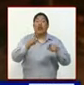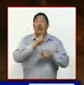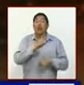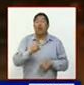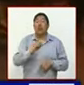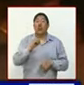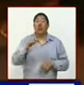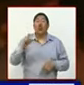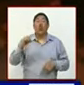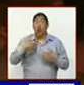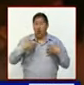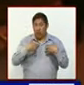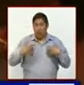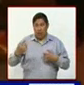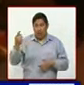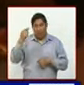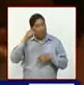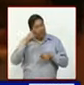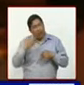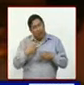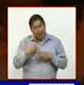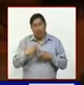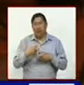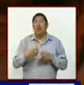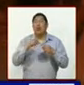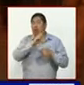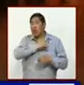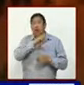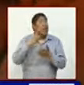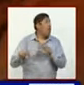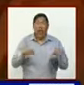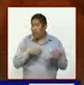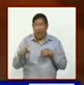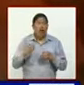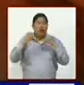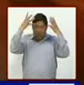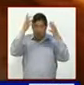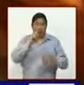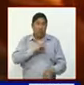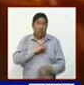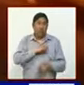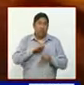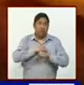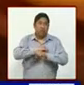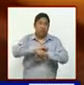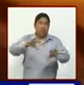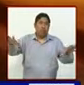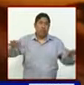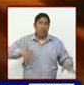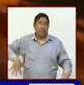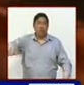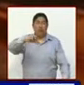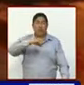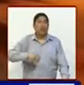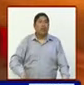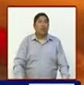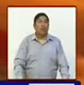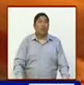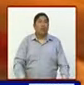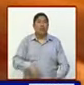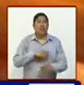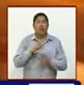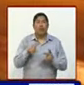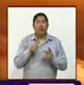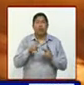Así está el panorama, vamos a ver qué es lo que hace la policía boliviana, porque también hay gran cantidad de efectivos que están desplazados por este sector.